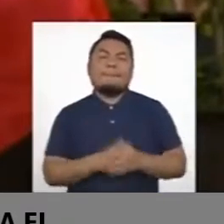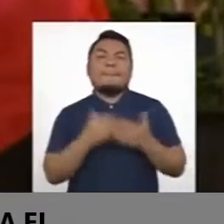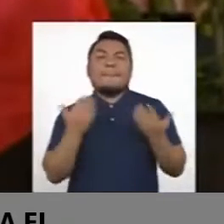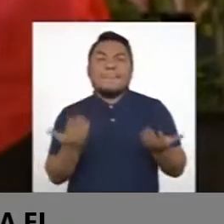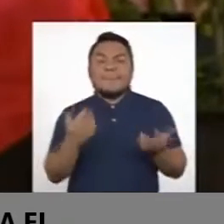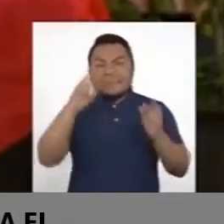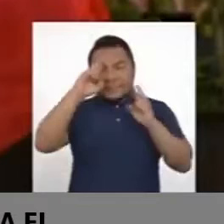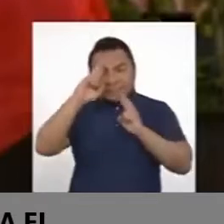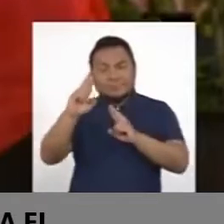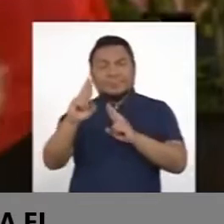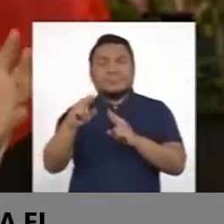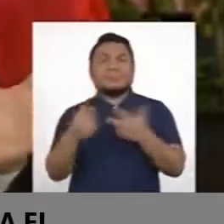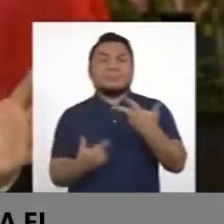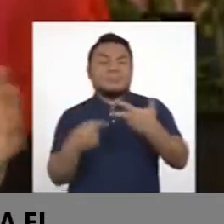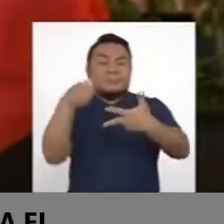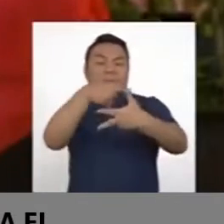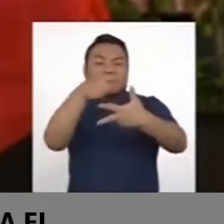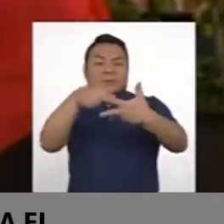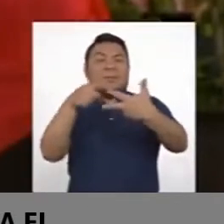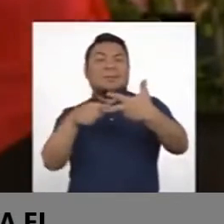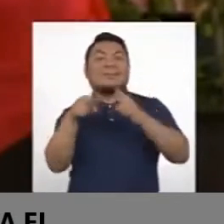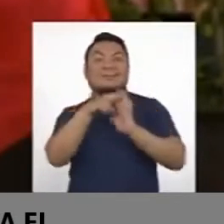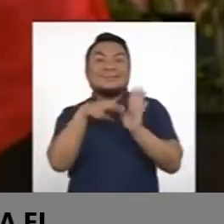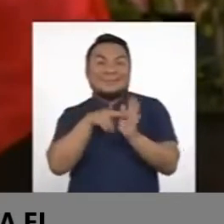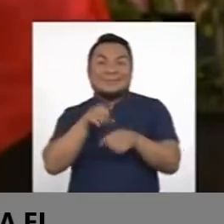con el respeto a las indicaciones que hacían.